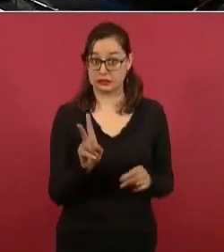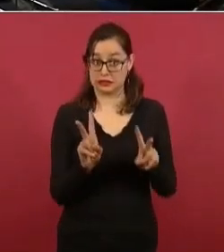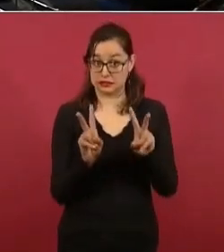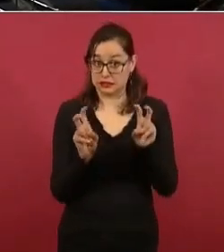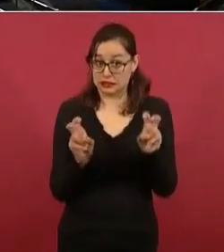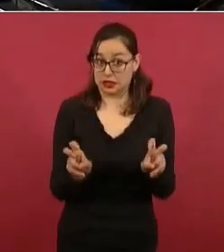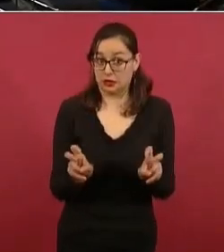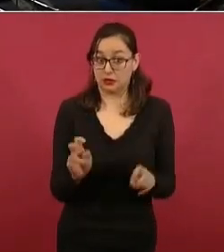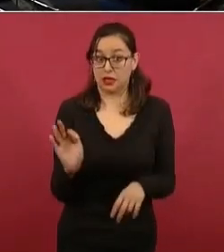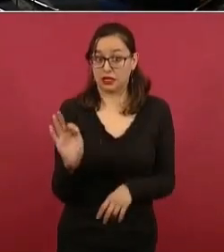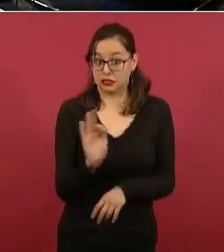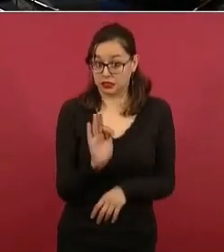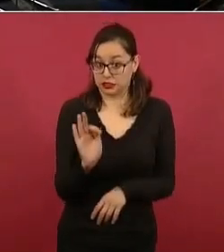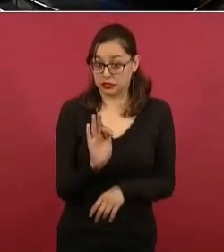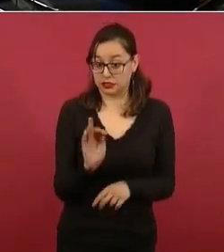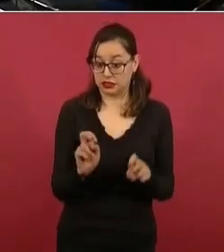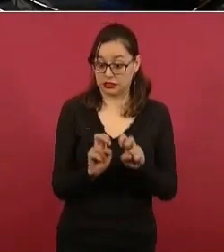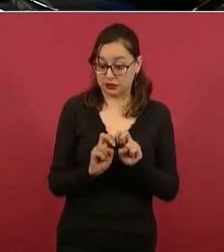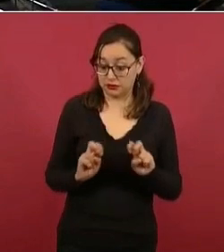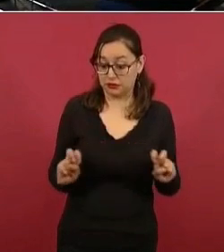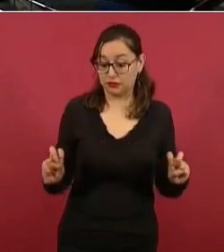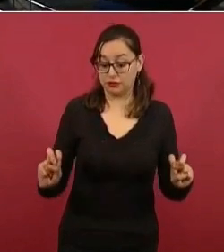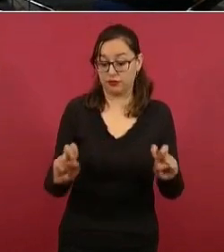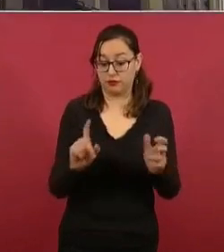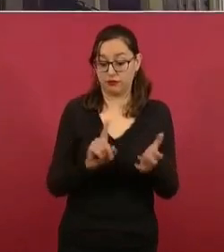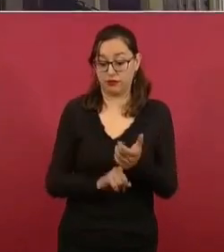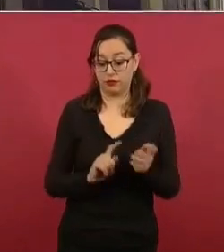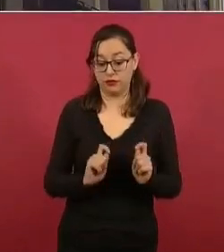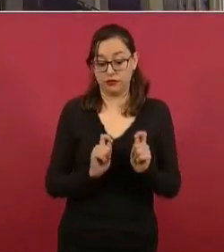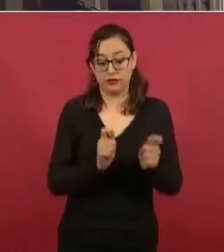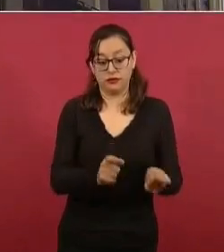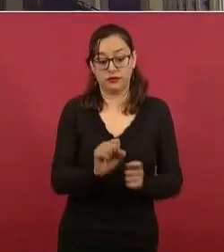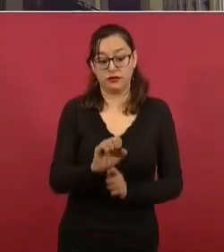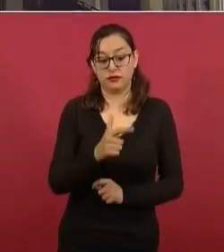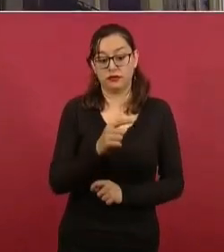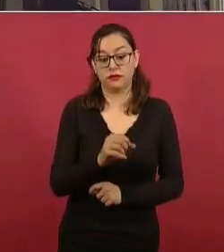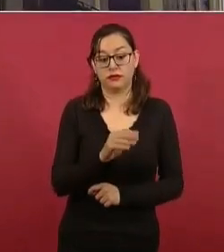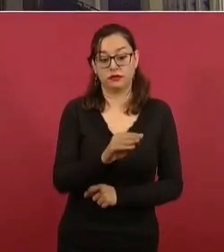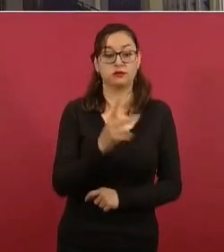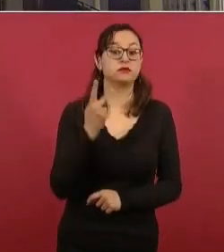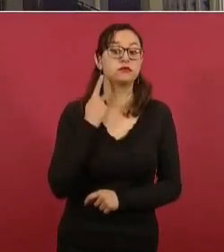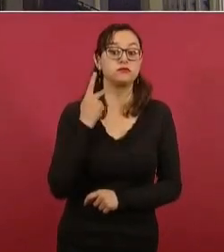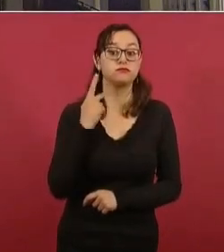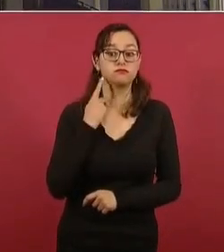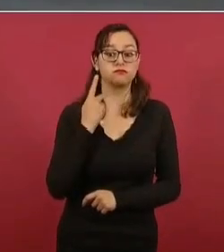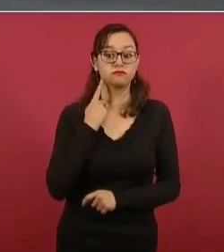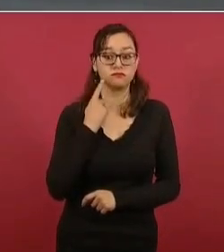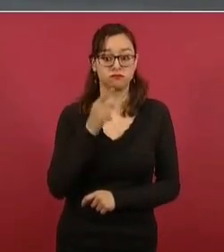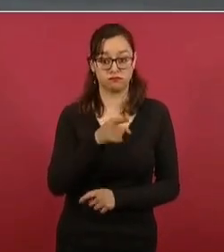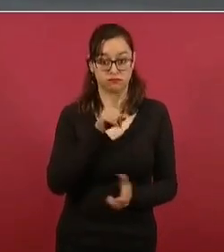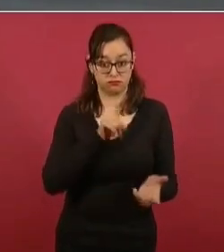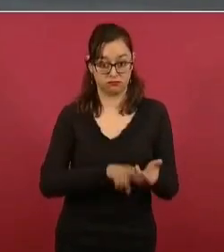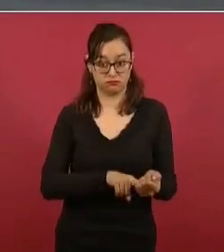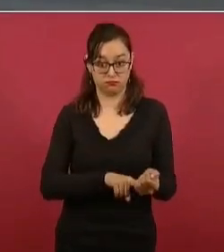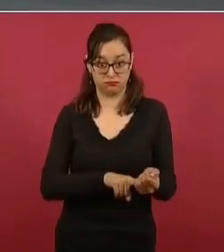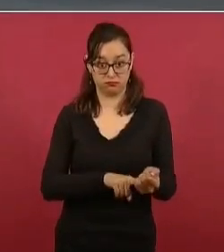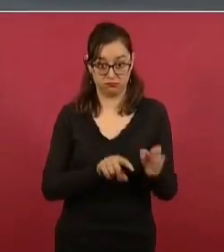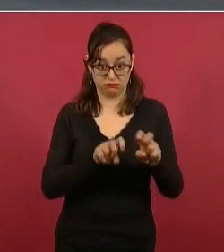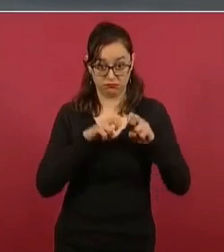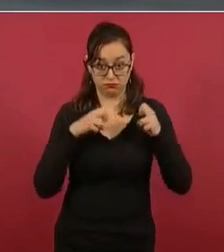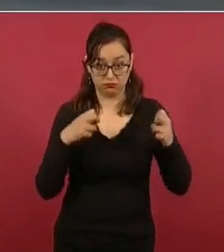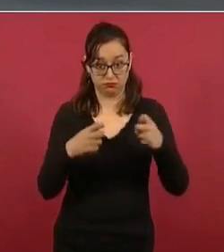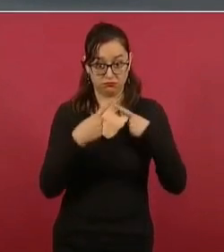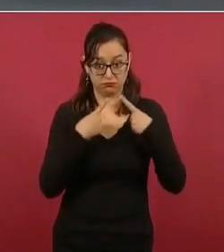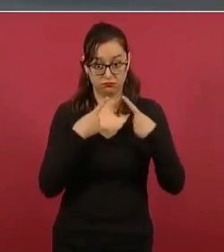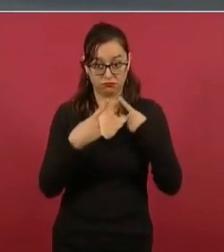considera conveniente que la mesa esté en Gobernación, donde es una instancia política? ¿Considera que es conveniente que la mesa esté ahí para tratar